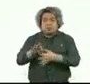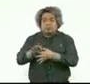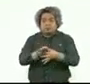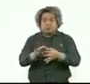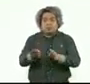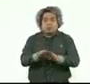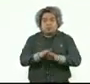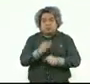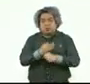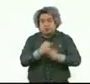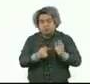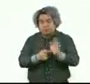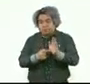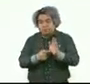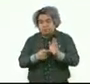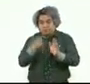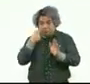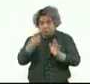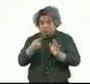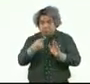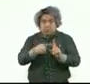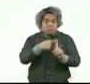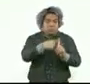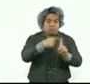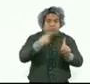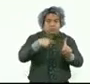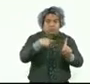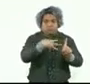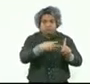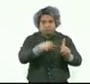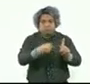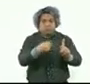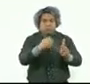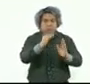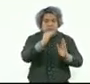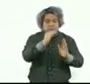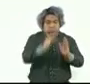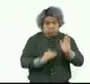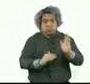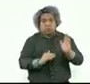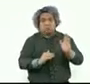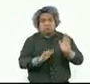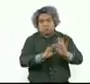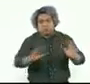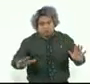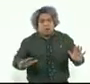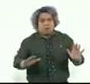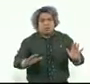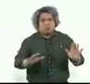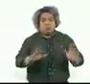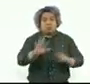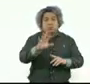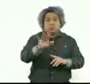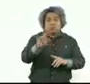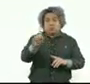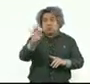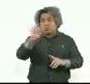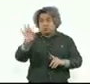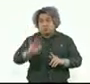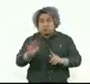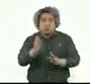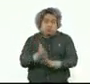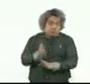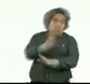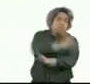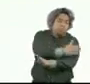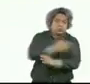vamos a presentar. La caída en los positivos en la Ciudad de México ya es muy clara. Tenemos ya una reducción del 51% con respecto a